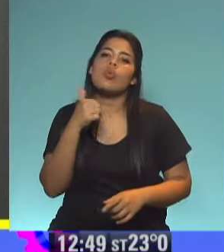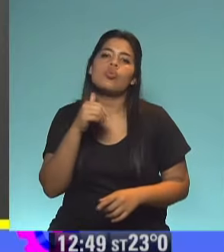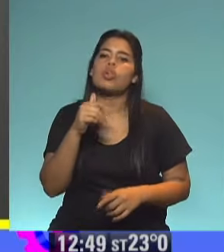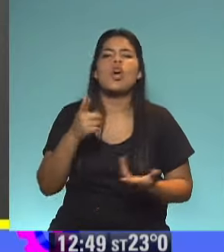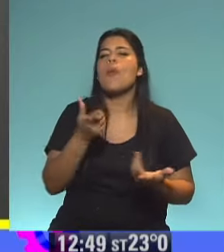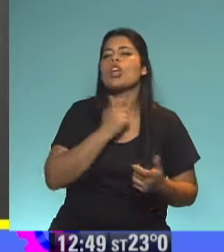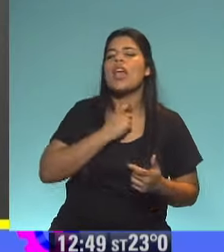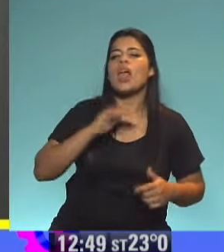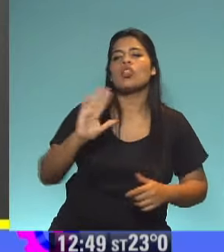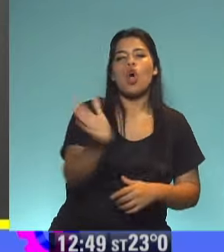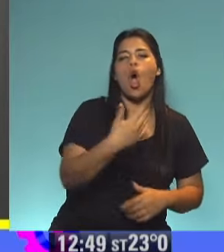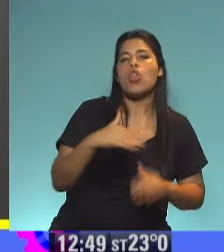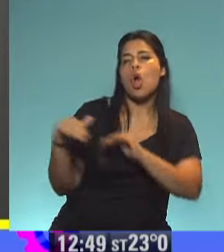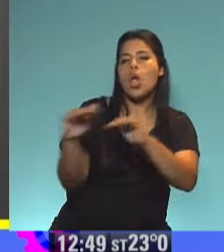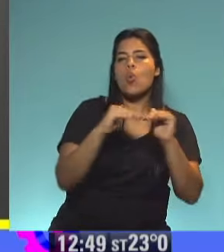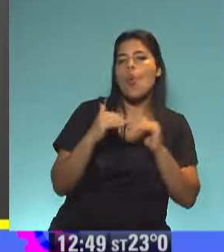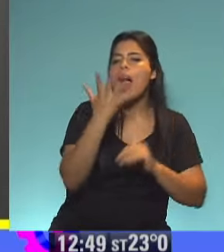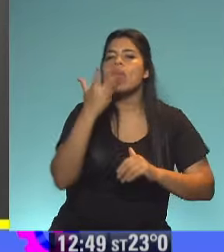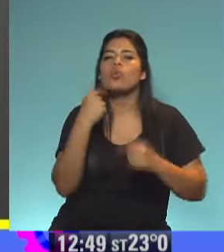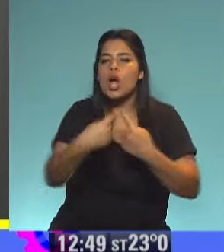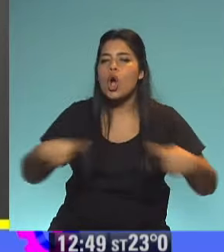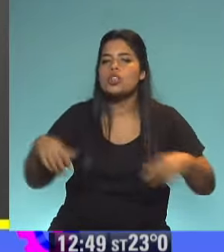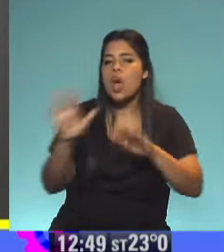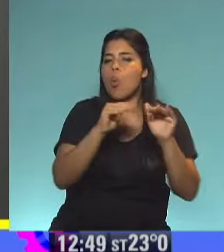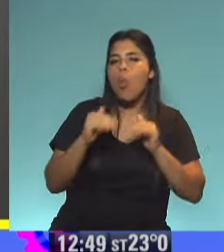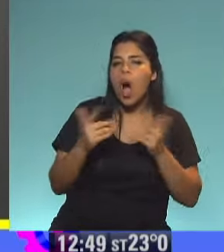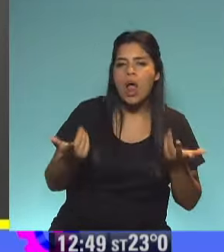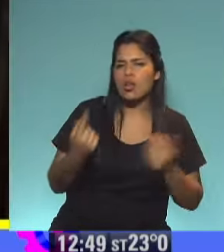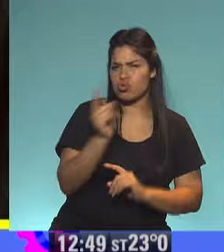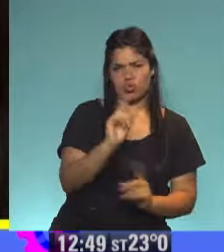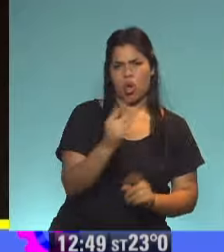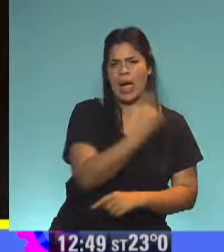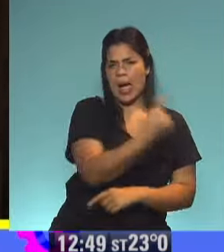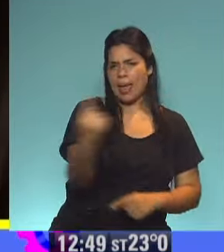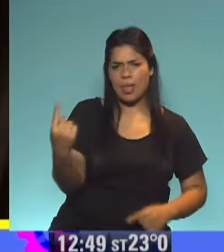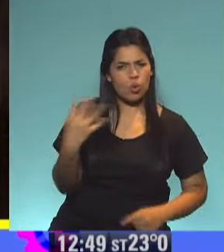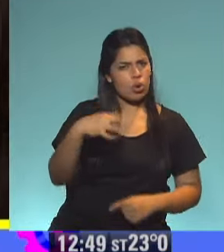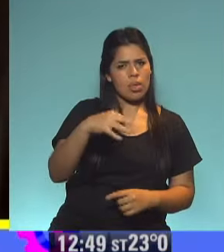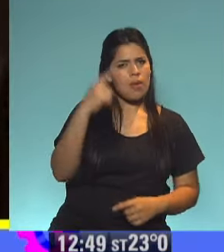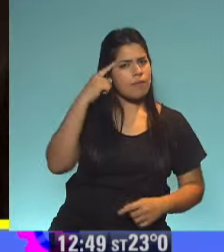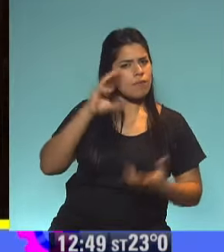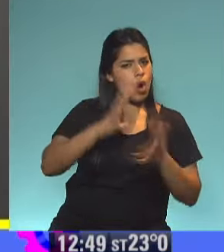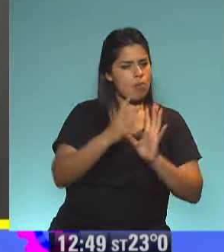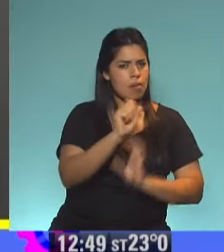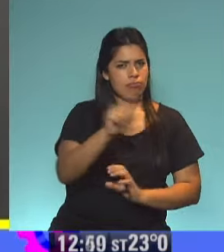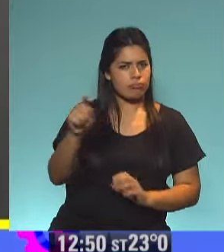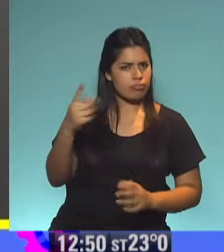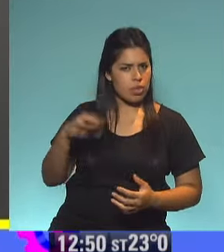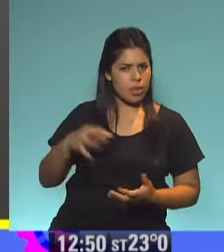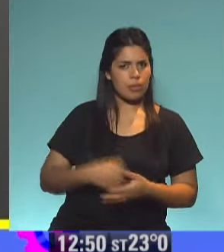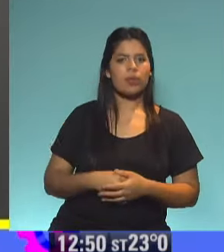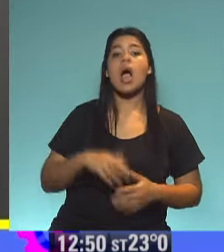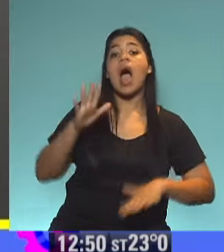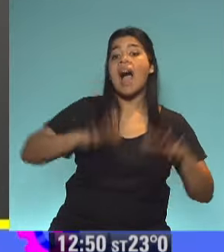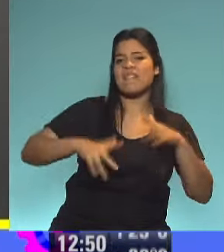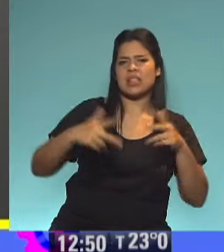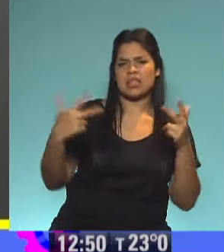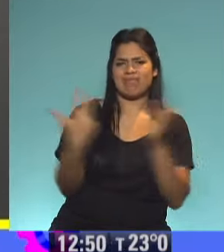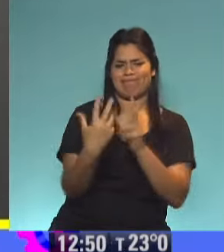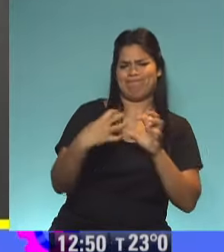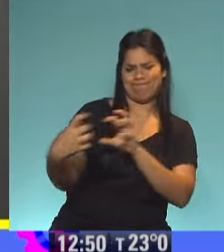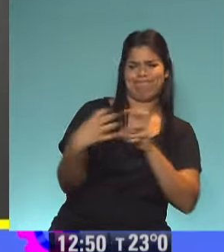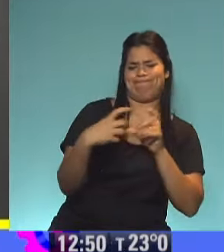otro, sino que cada uno puede tener su pensamiento. Cada tanto discuten, pero después veo que ya se, como